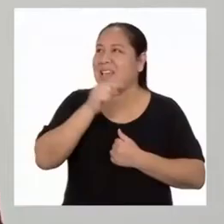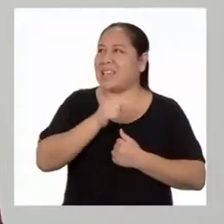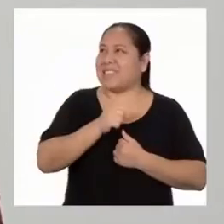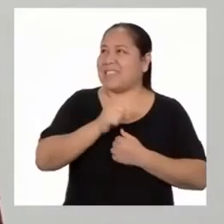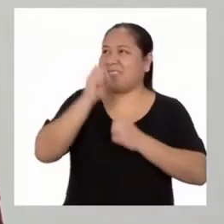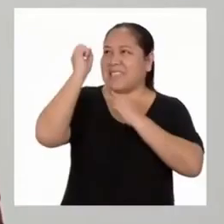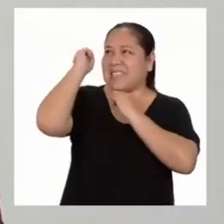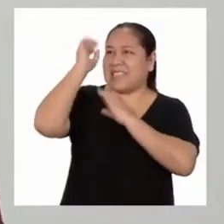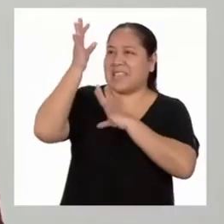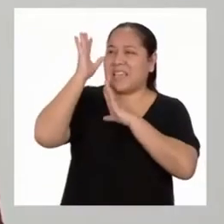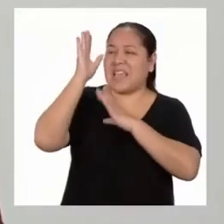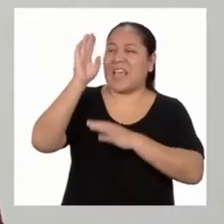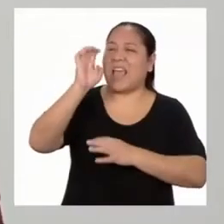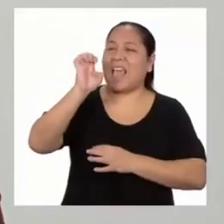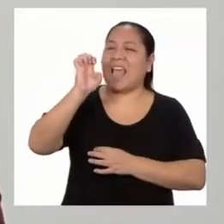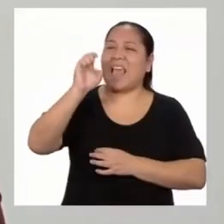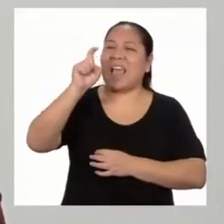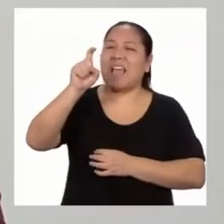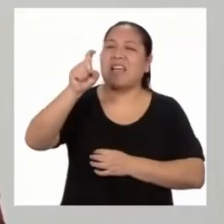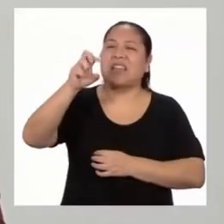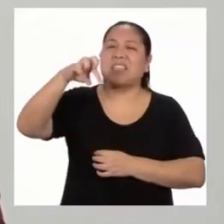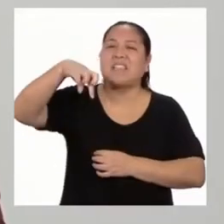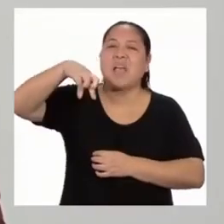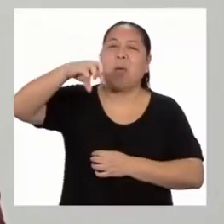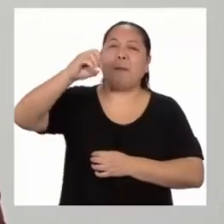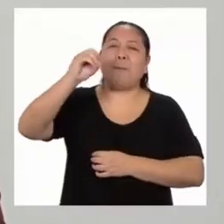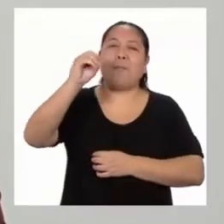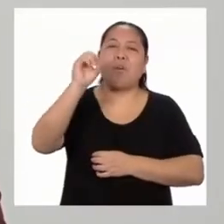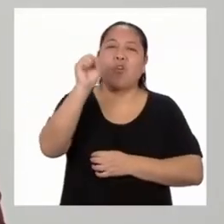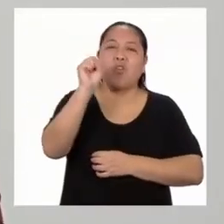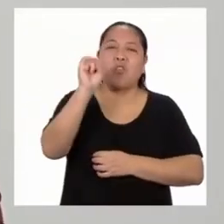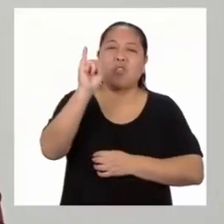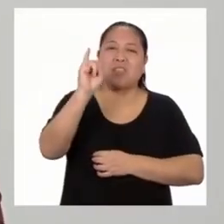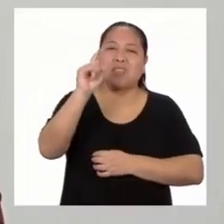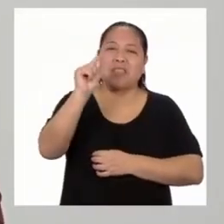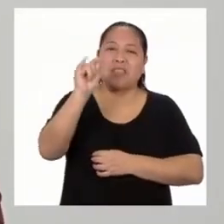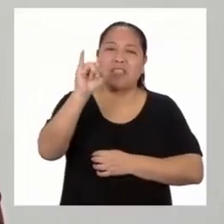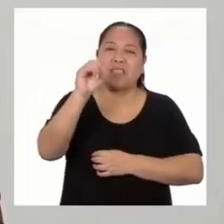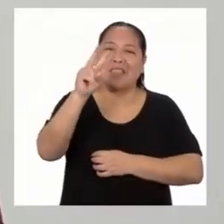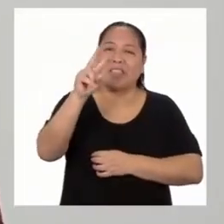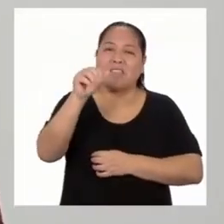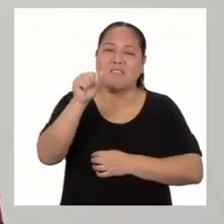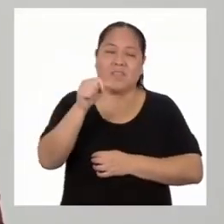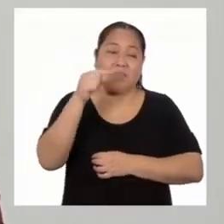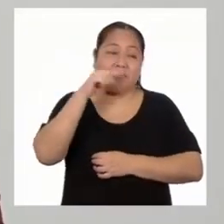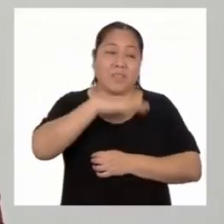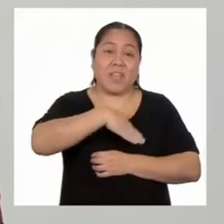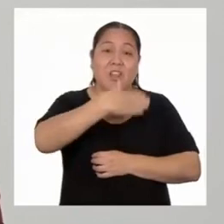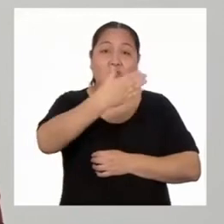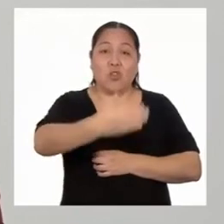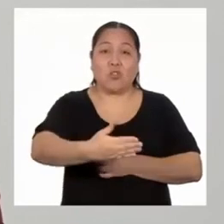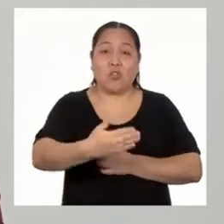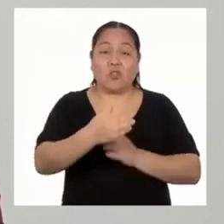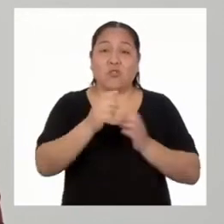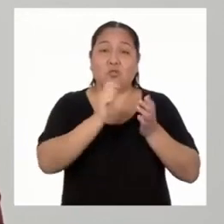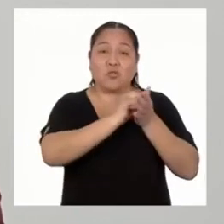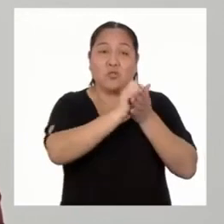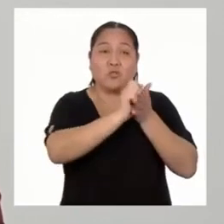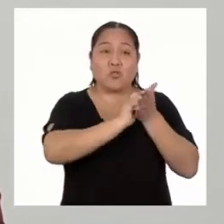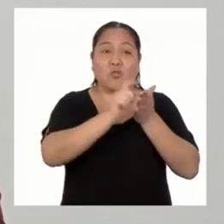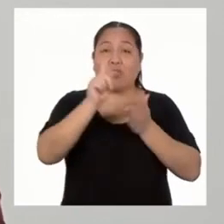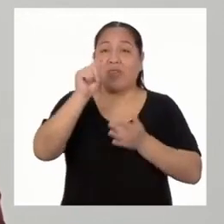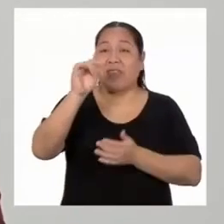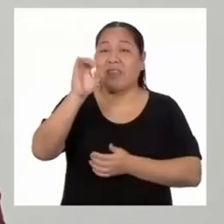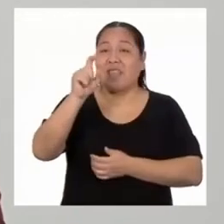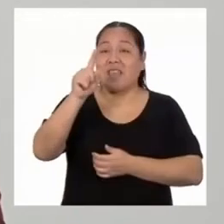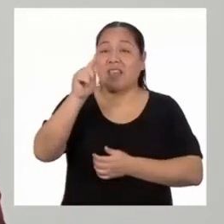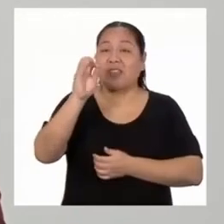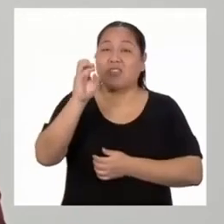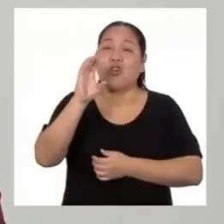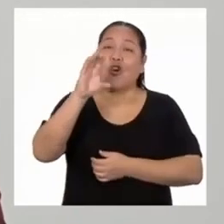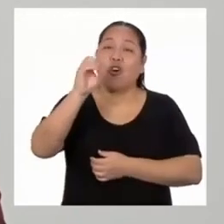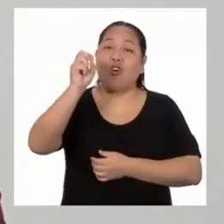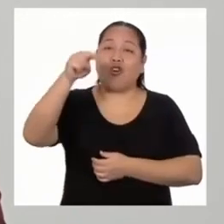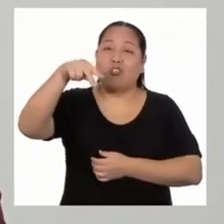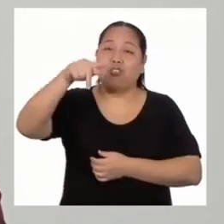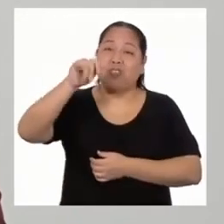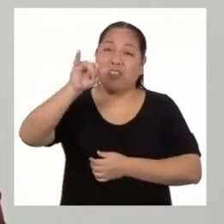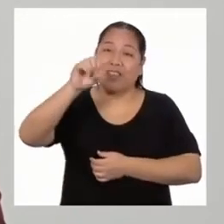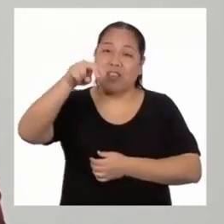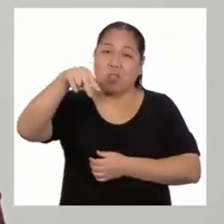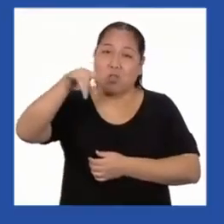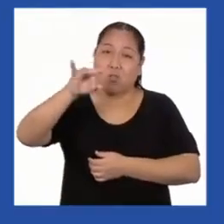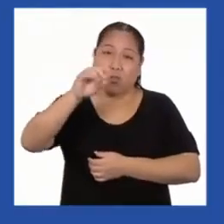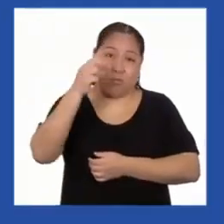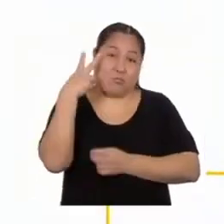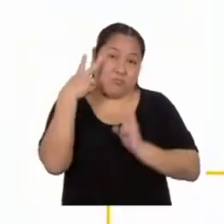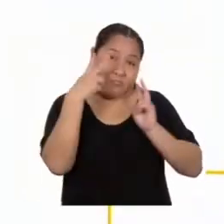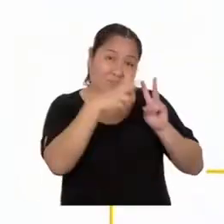Expositiva. Expositiva, muy bien. Y el otro es un texto continuo, como podrán apreciar todas y todos